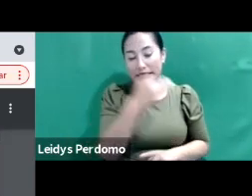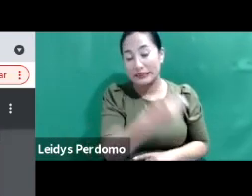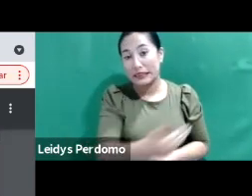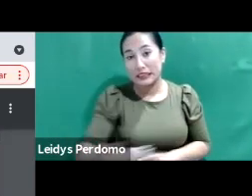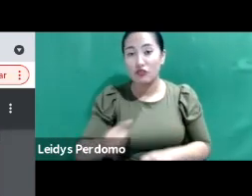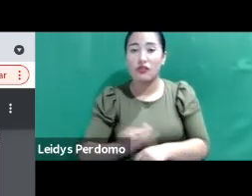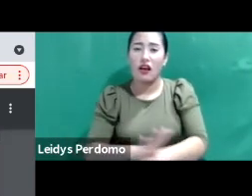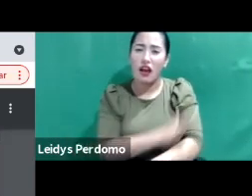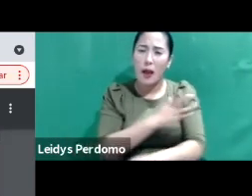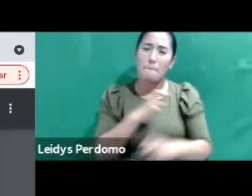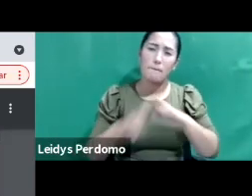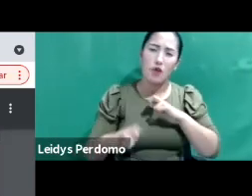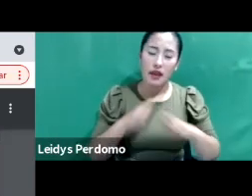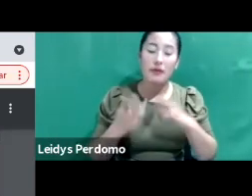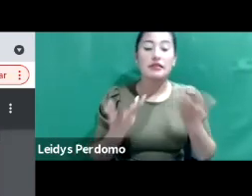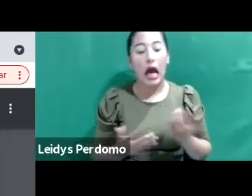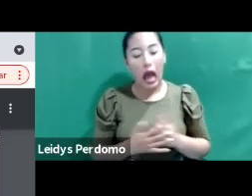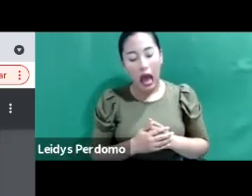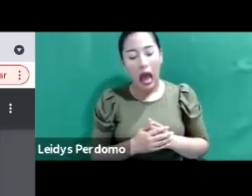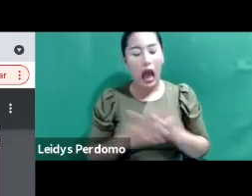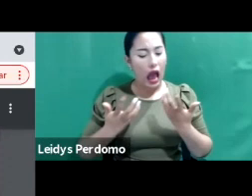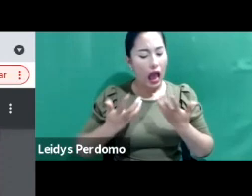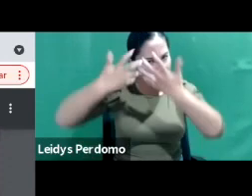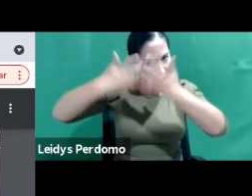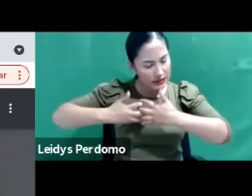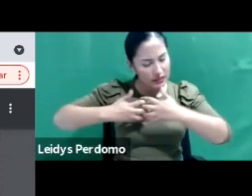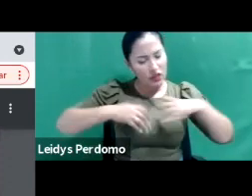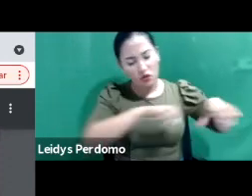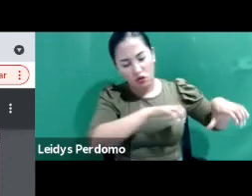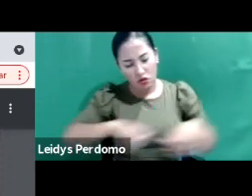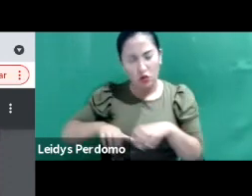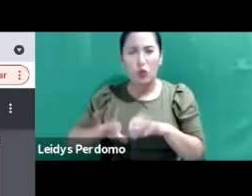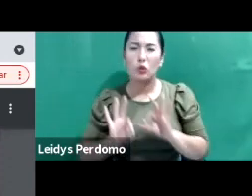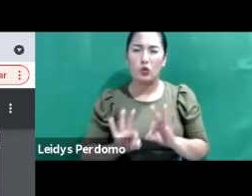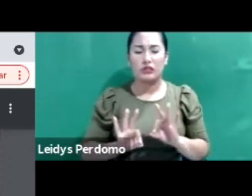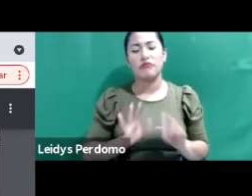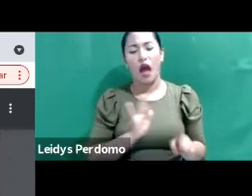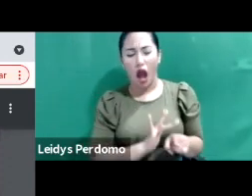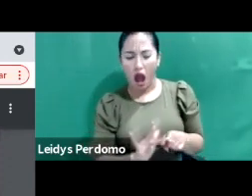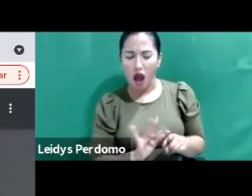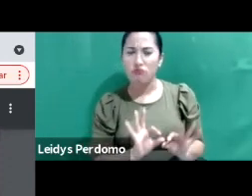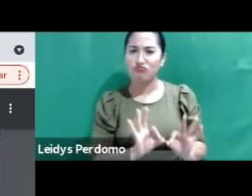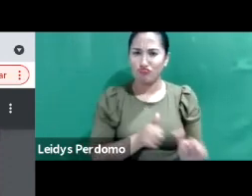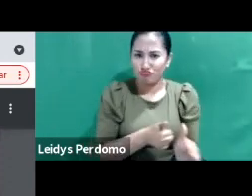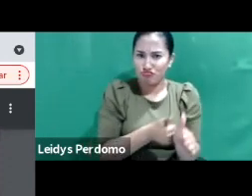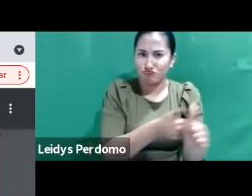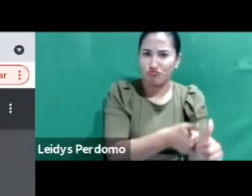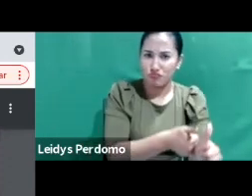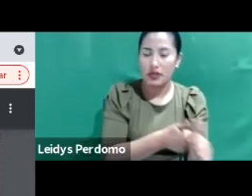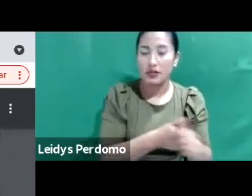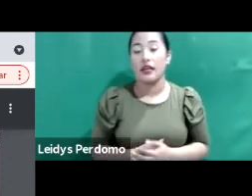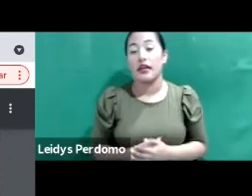psicoterapia analítico-funcional, desde segunda generación TREC en niños es fabulosa. También obviamente